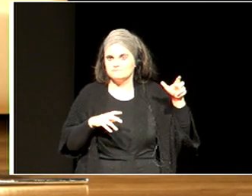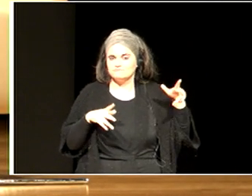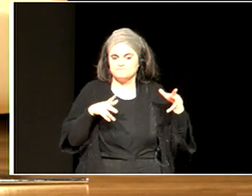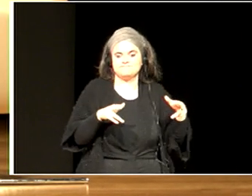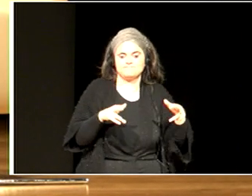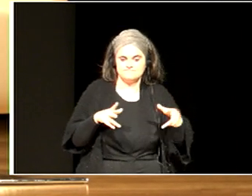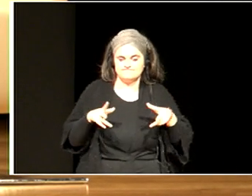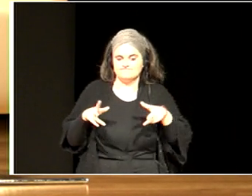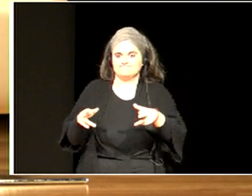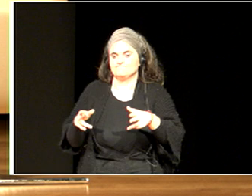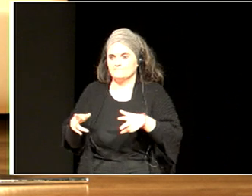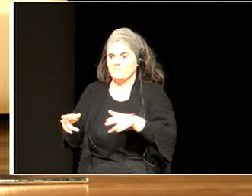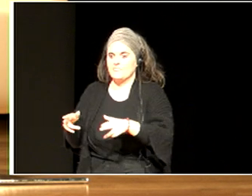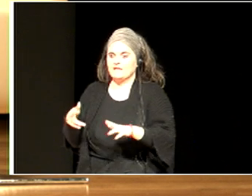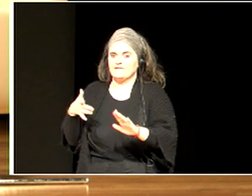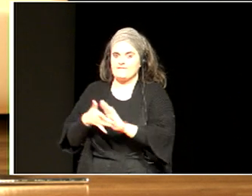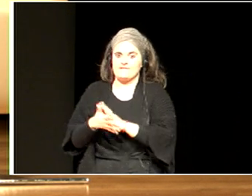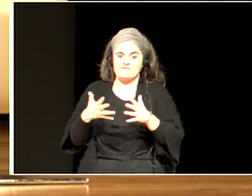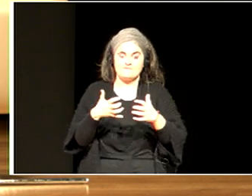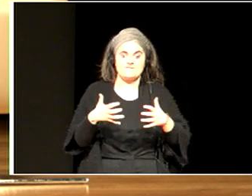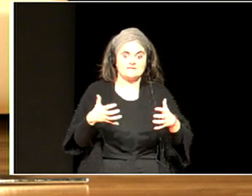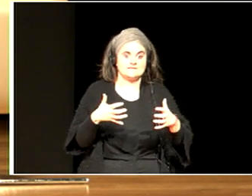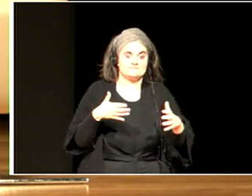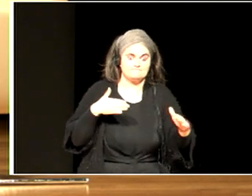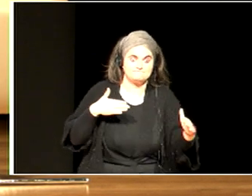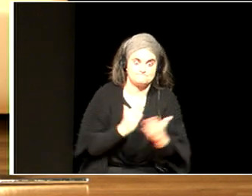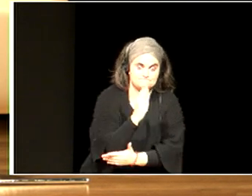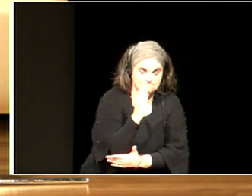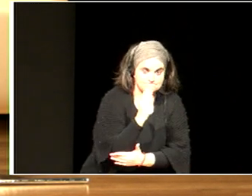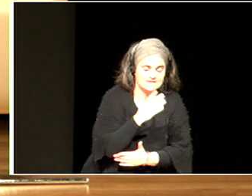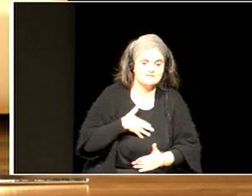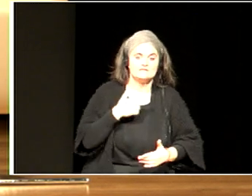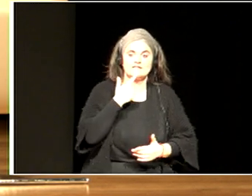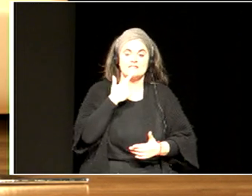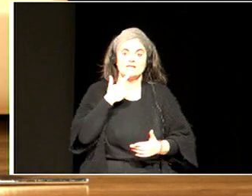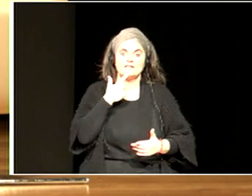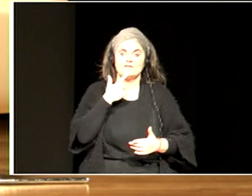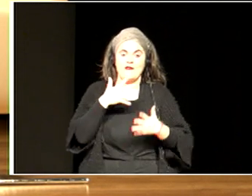en las que no puedes ni acabar la frase toco la sirena y estabas diciendo bueno para